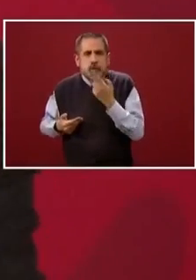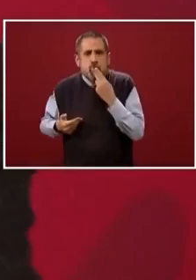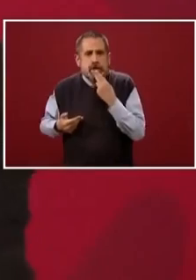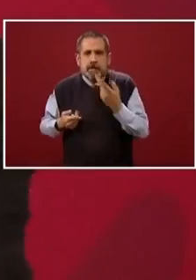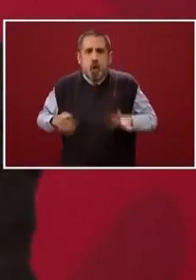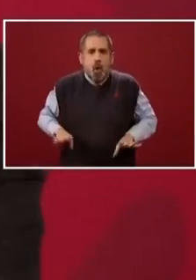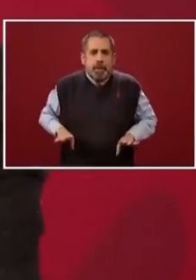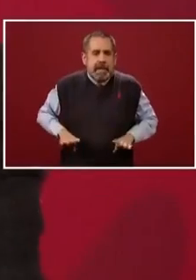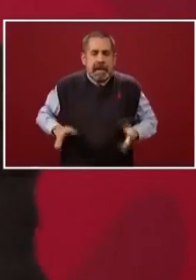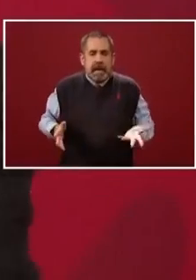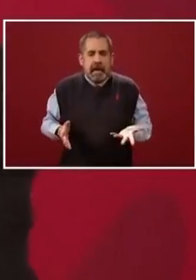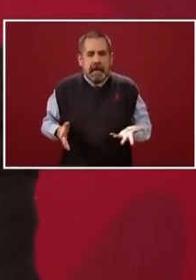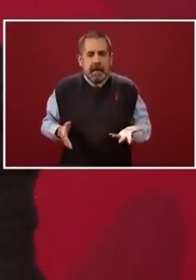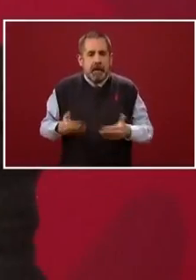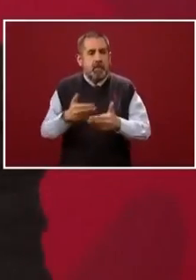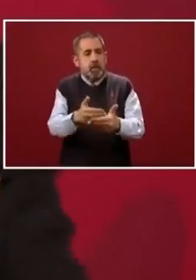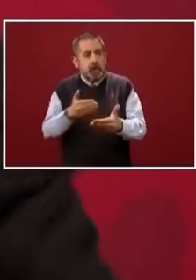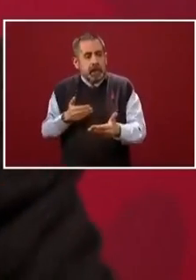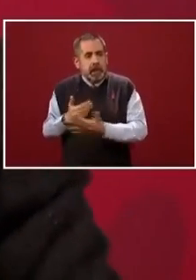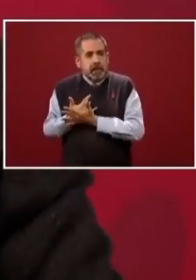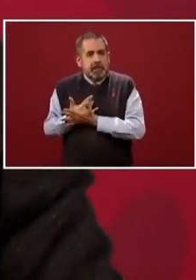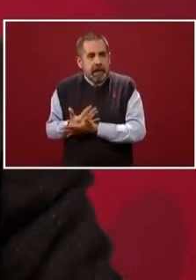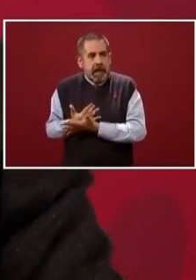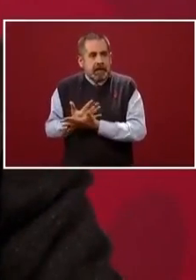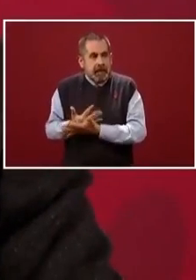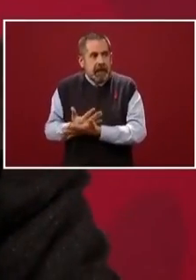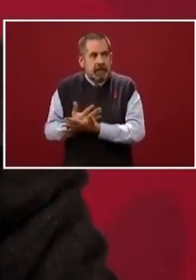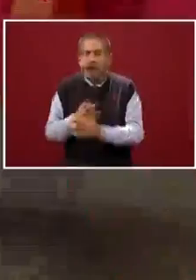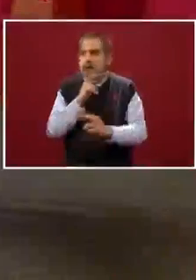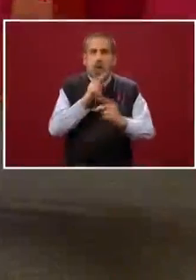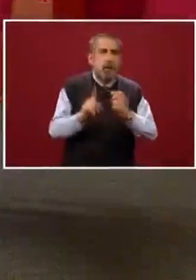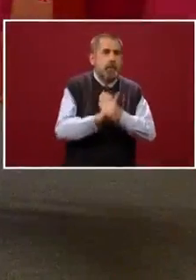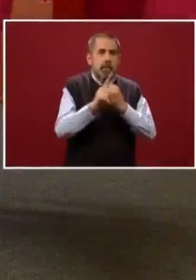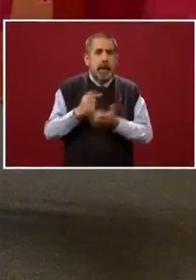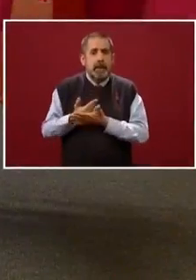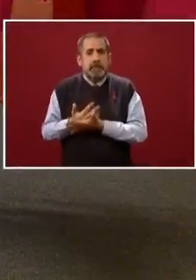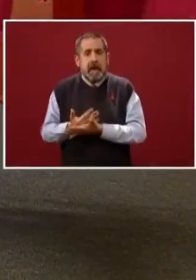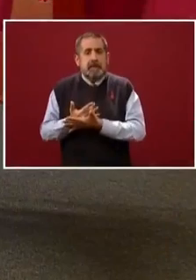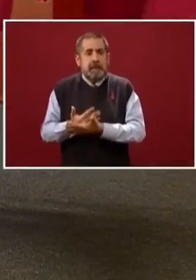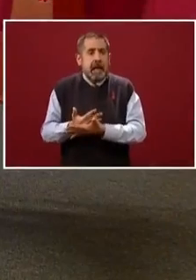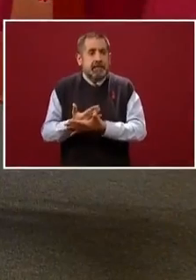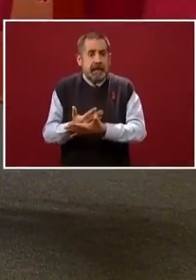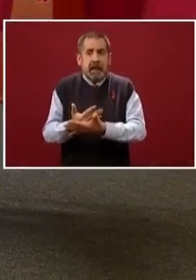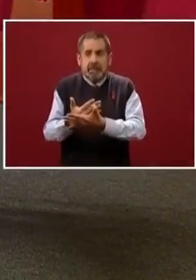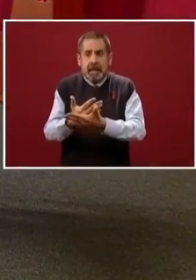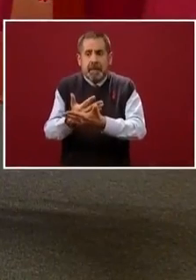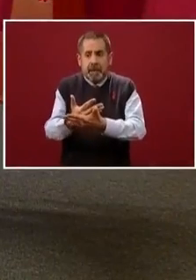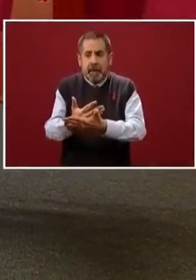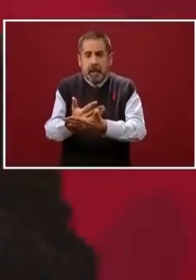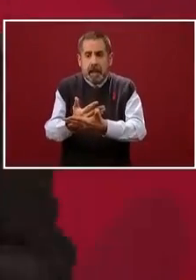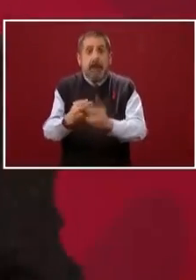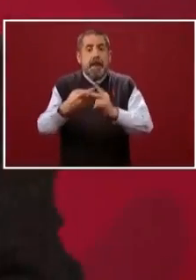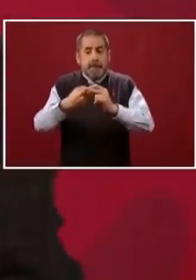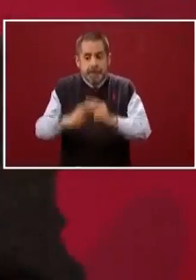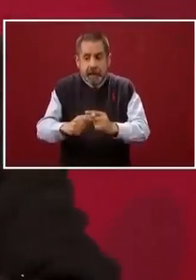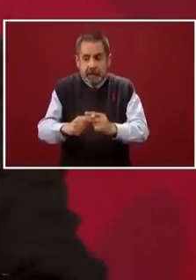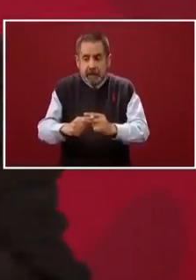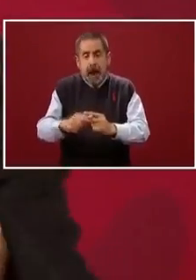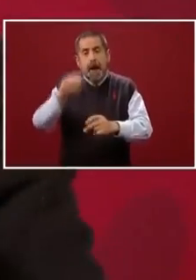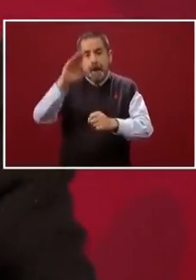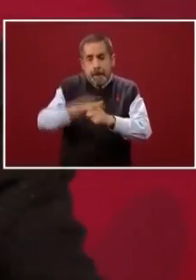porque ocurre en un momento de muy baja transmisión y en cambio prolonga el periodo en el que la